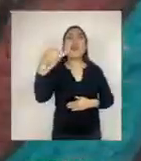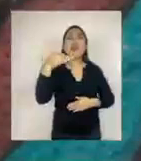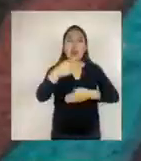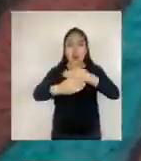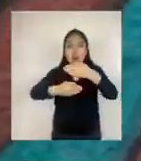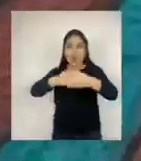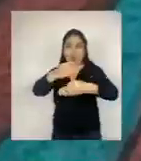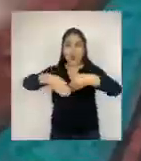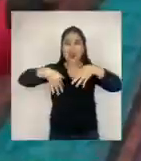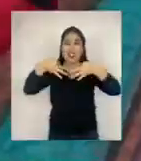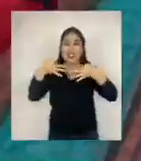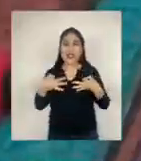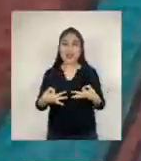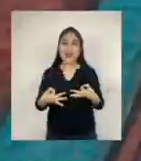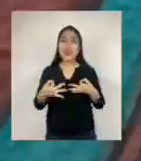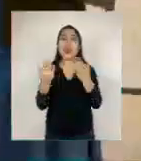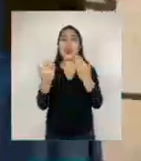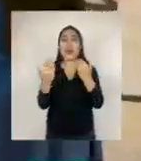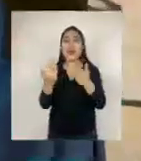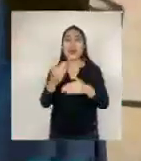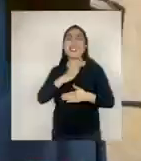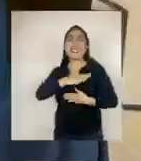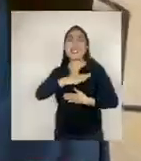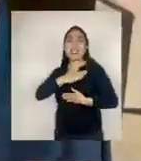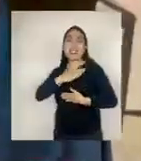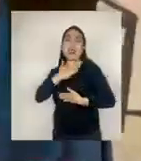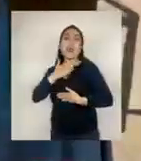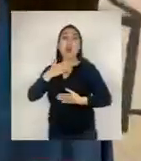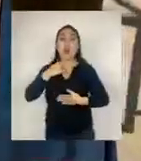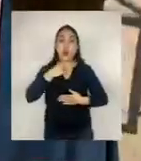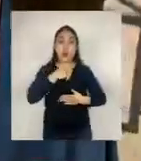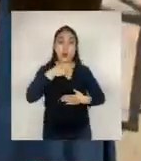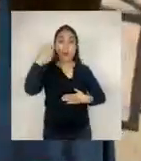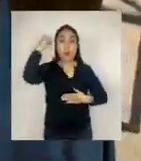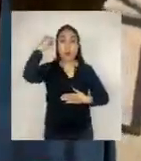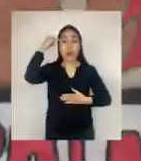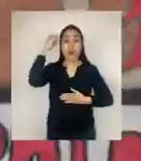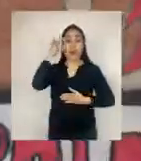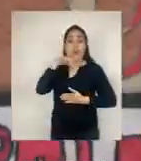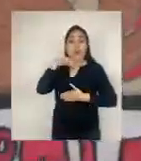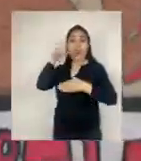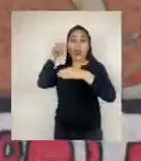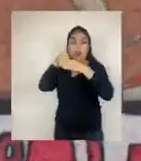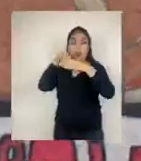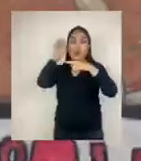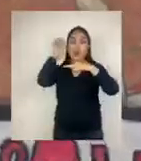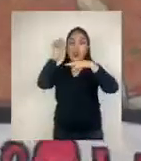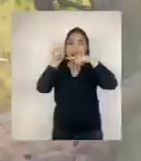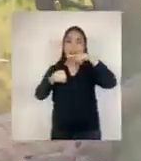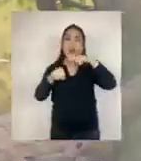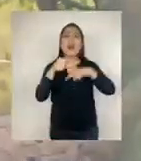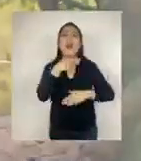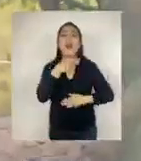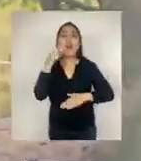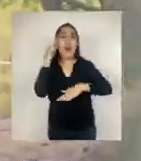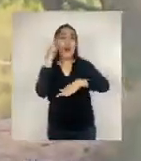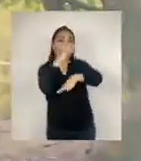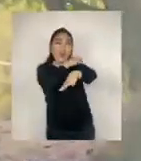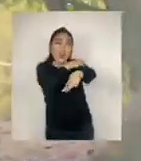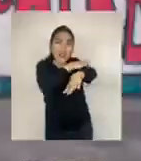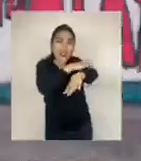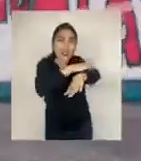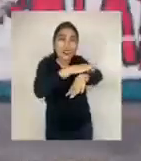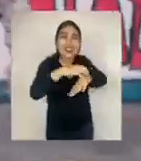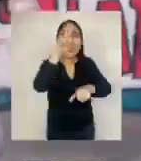es futuro, es para los niños. Acá tienen que estar los niños presentes. Porque nosotros ya somos hijos del rigor,